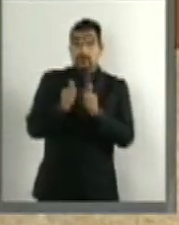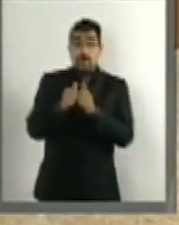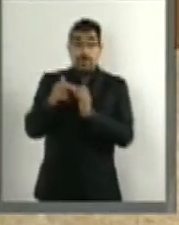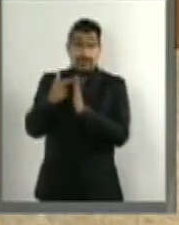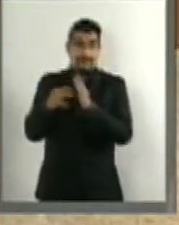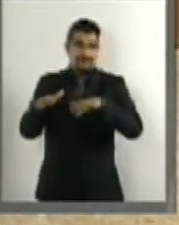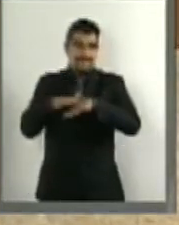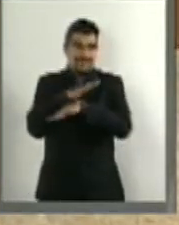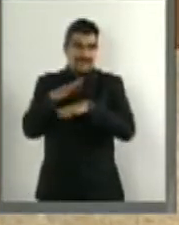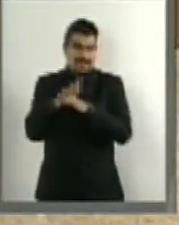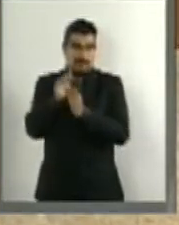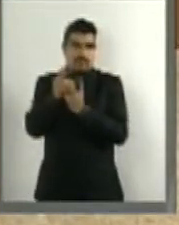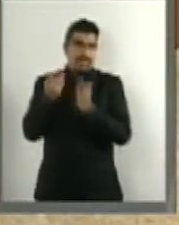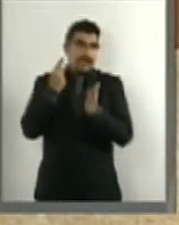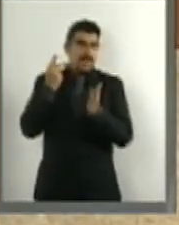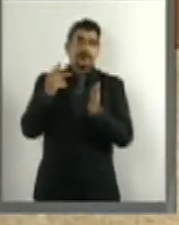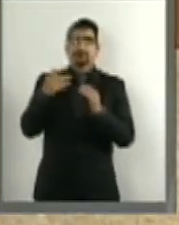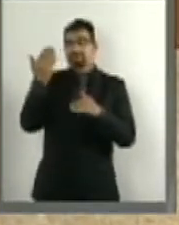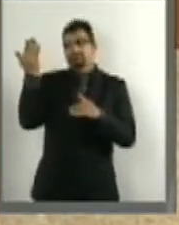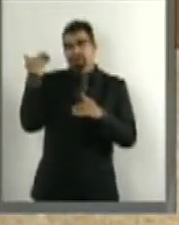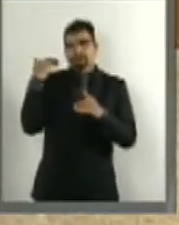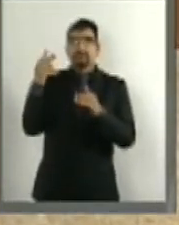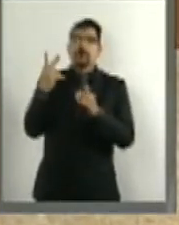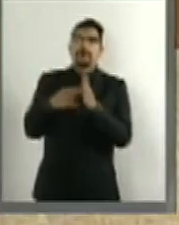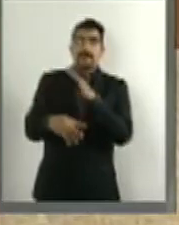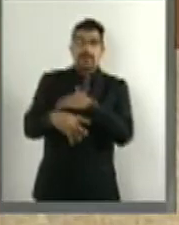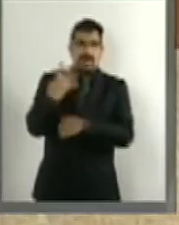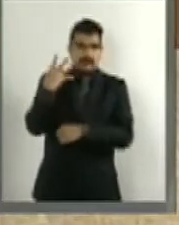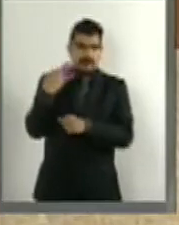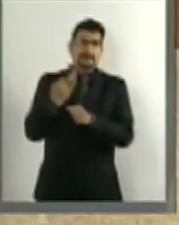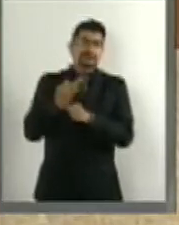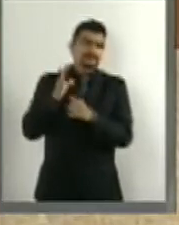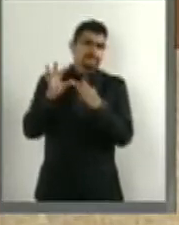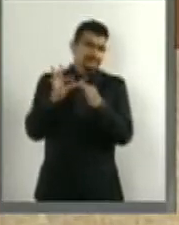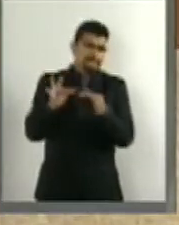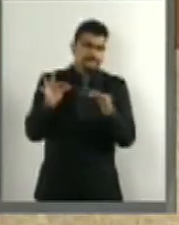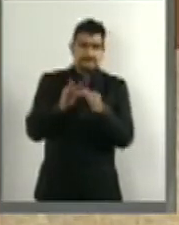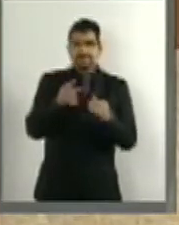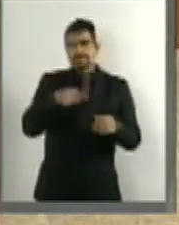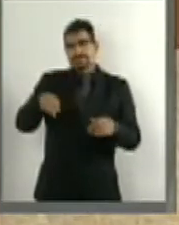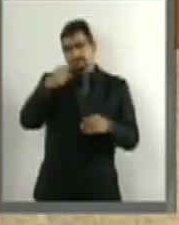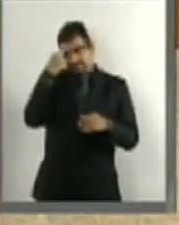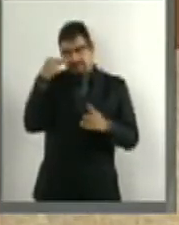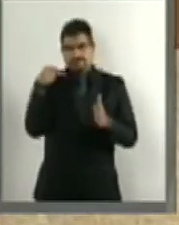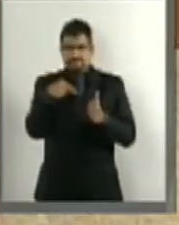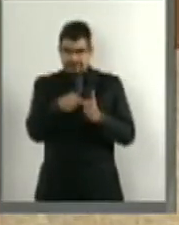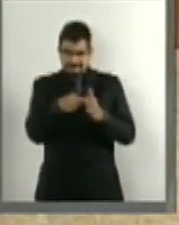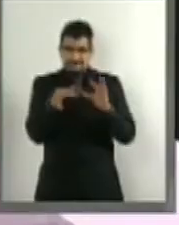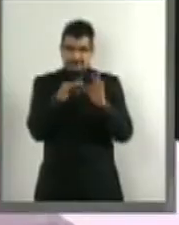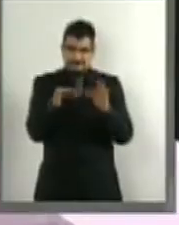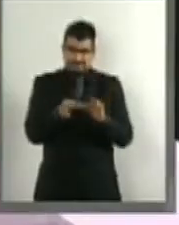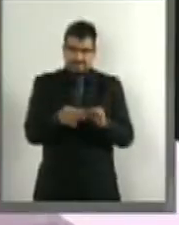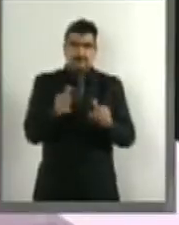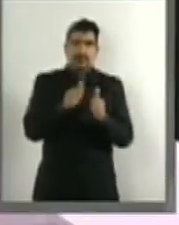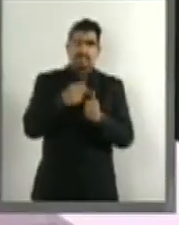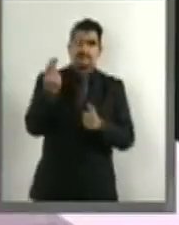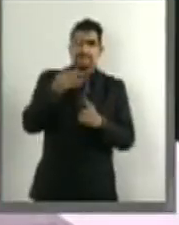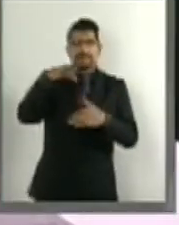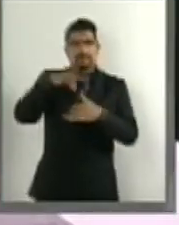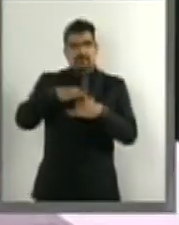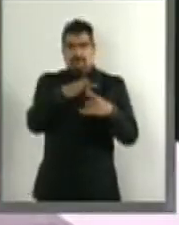a la reforma política que lo previó en el 2014, Esta figura requiere de la votación